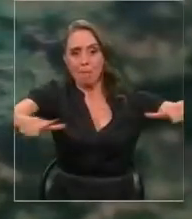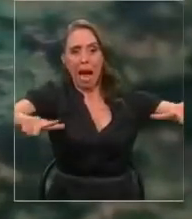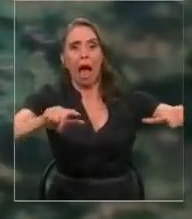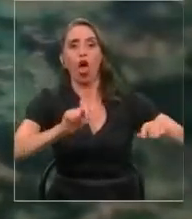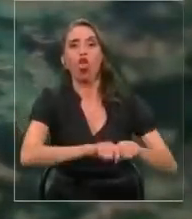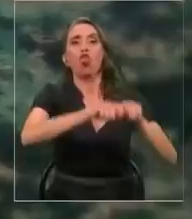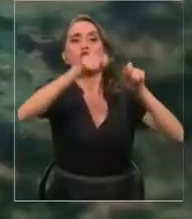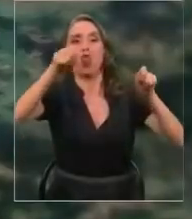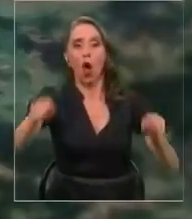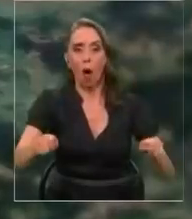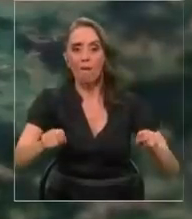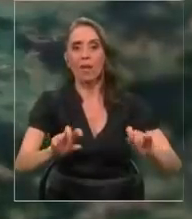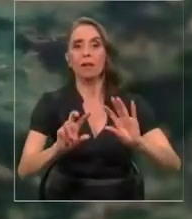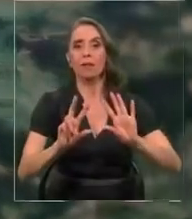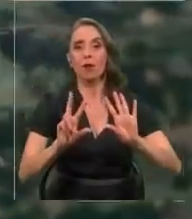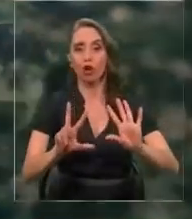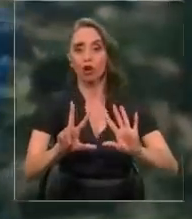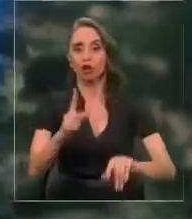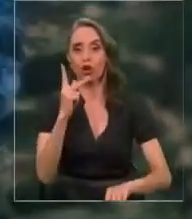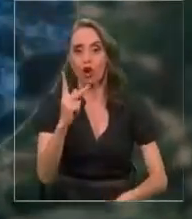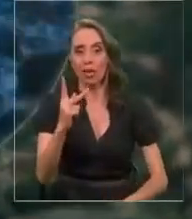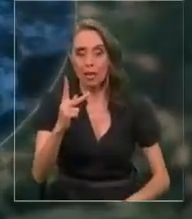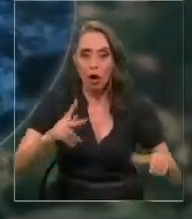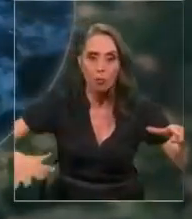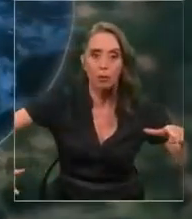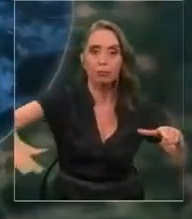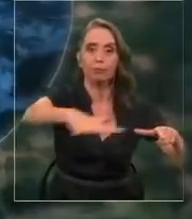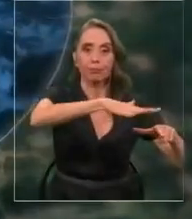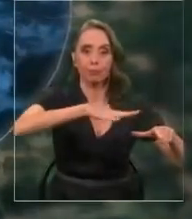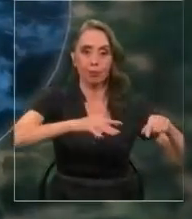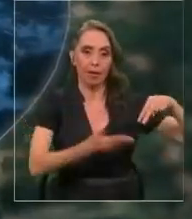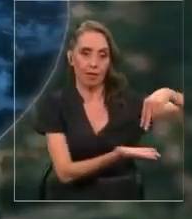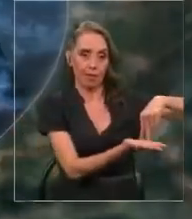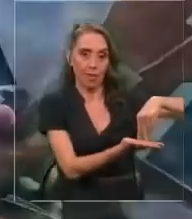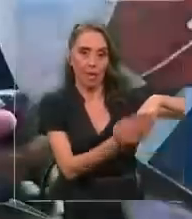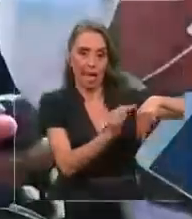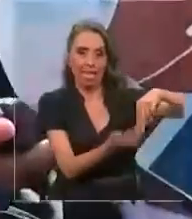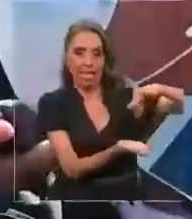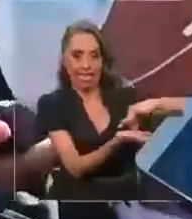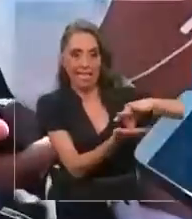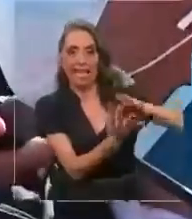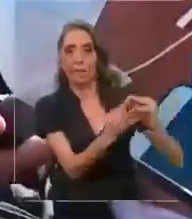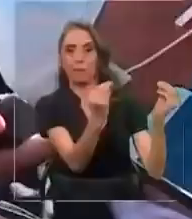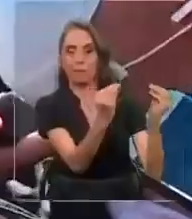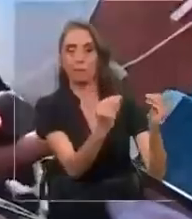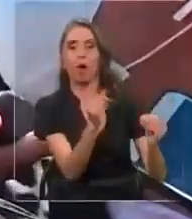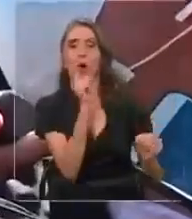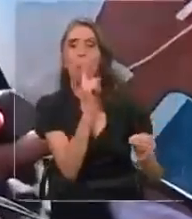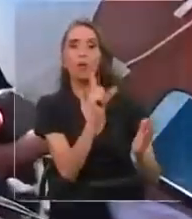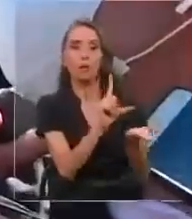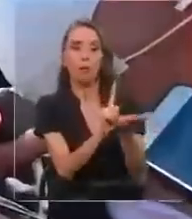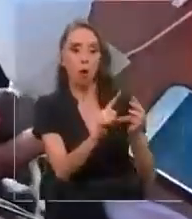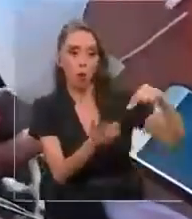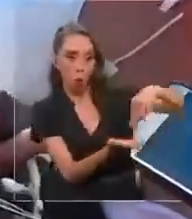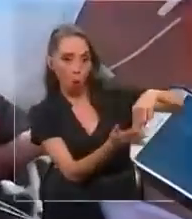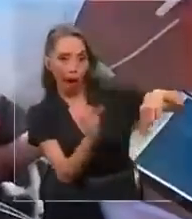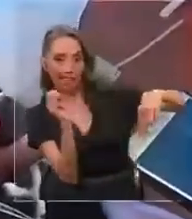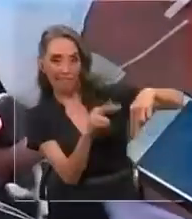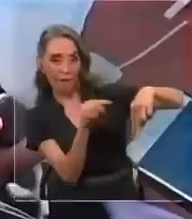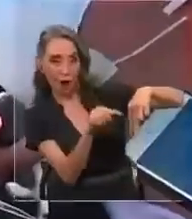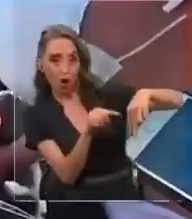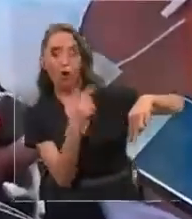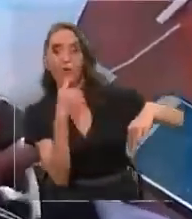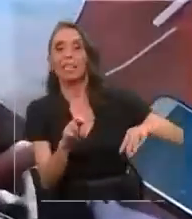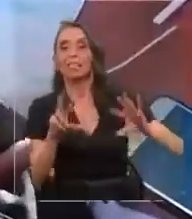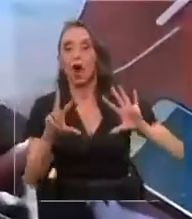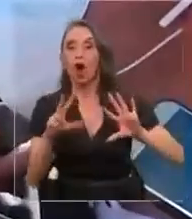esa superficie, cubriendo un total de 8 kilómetros desde el punto cero. Estamos hablando desde el último punto de avistamiento, se hablaba